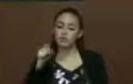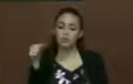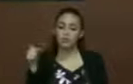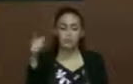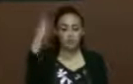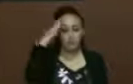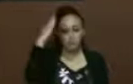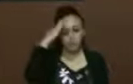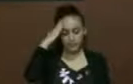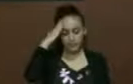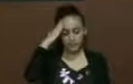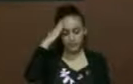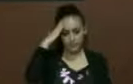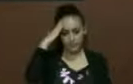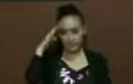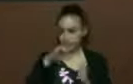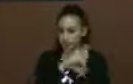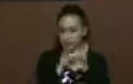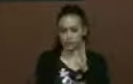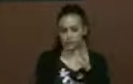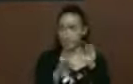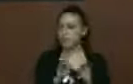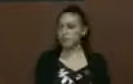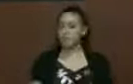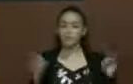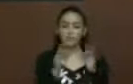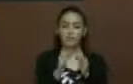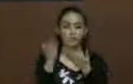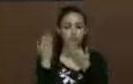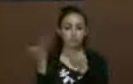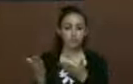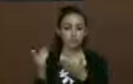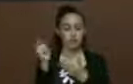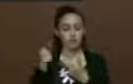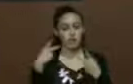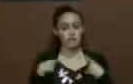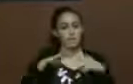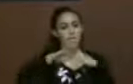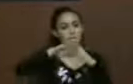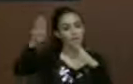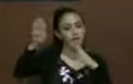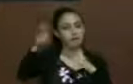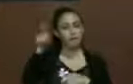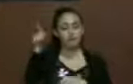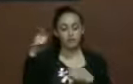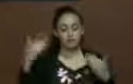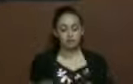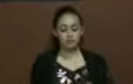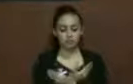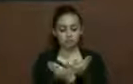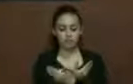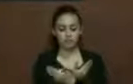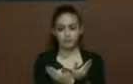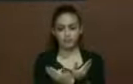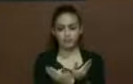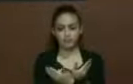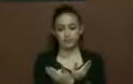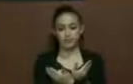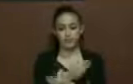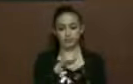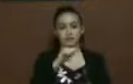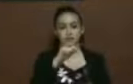es un ejemplo de la migración. Él es originario de